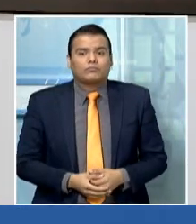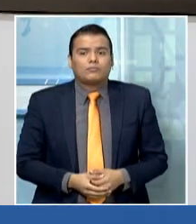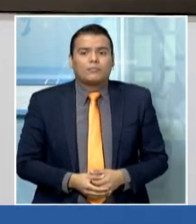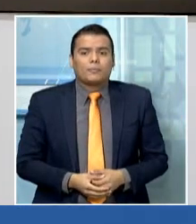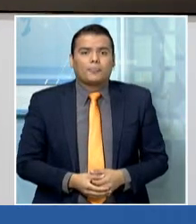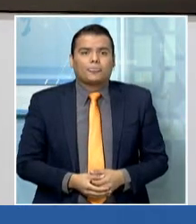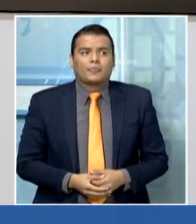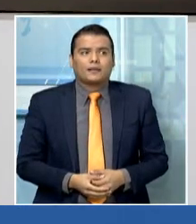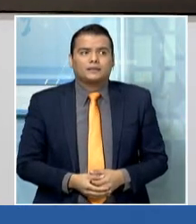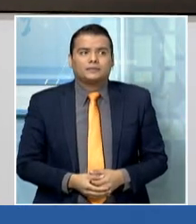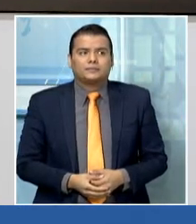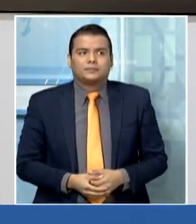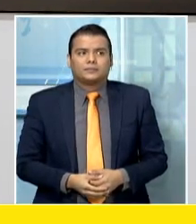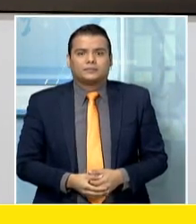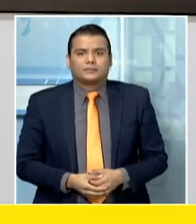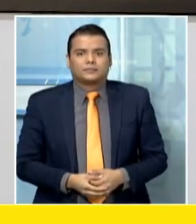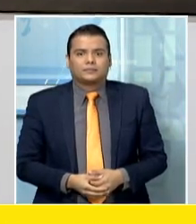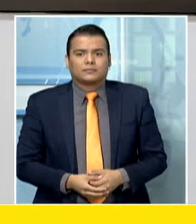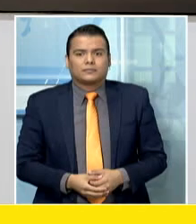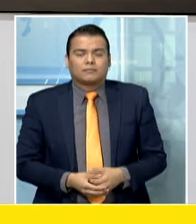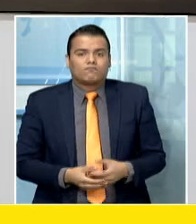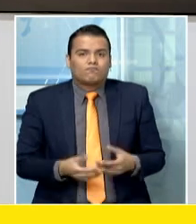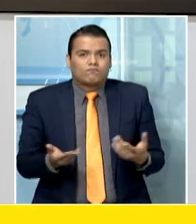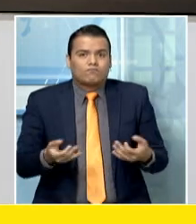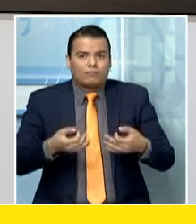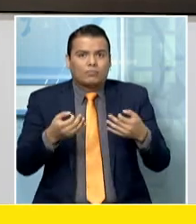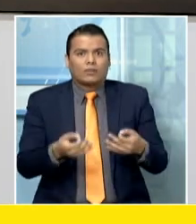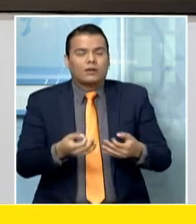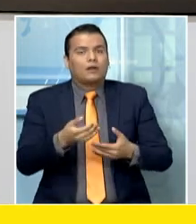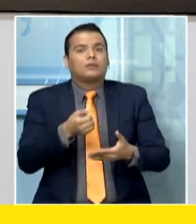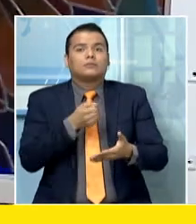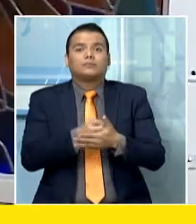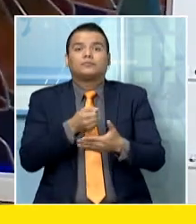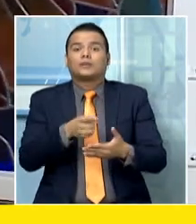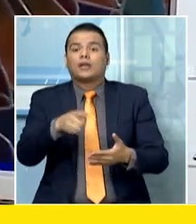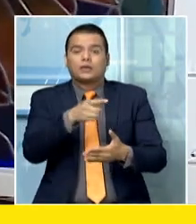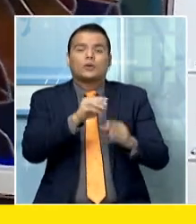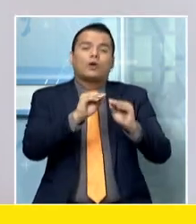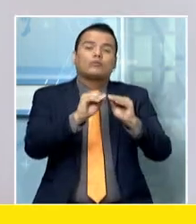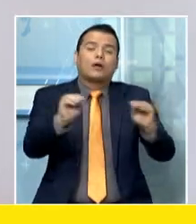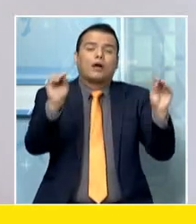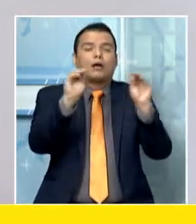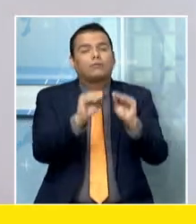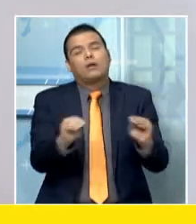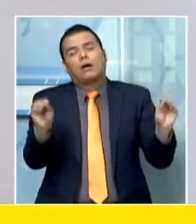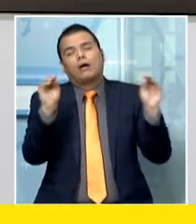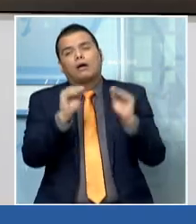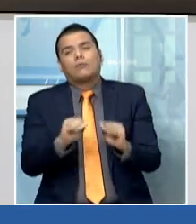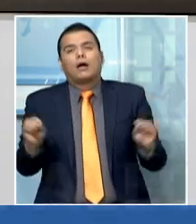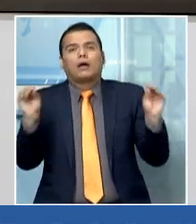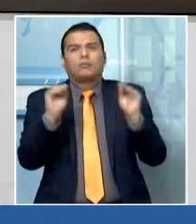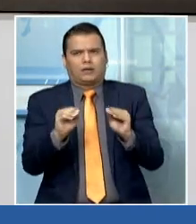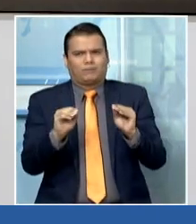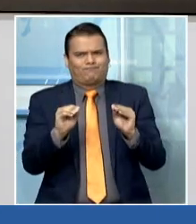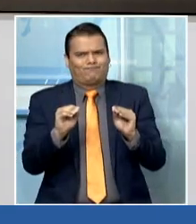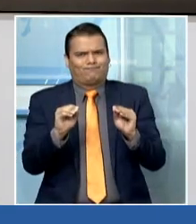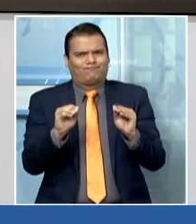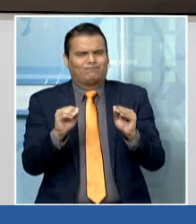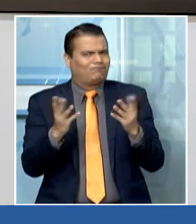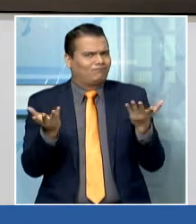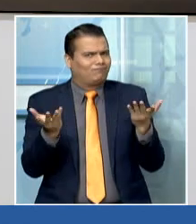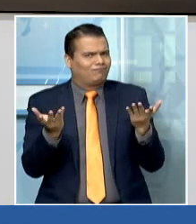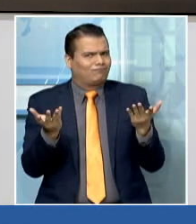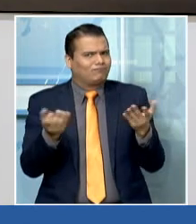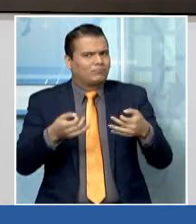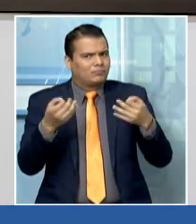conjunta de los últimos gobernadores haciendo una campaña evangelizadora de esas peticiones hay dos que son principales que